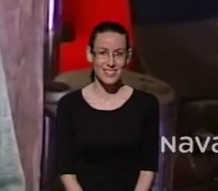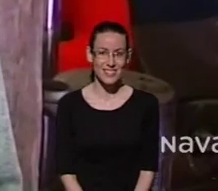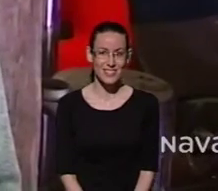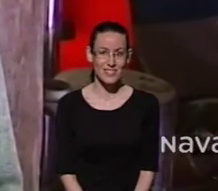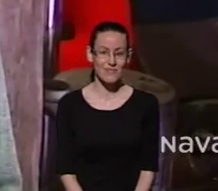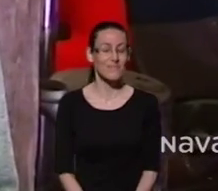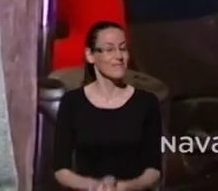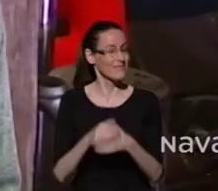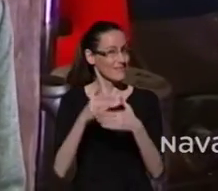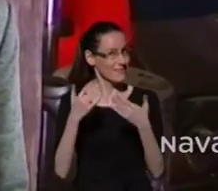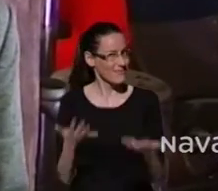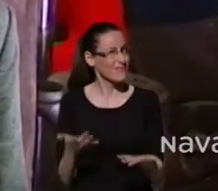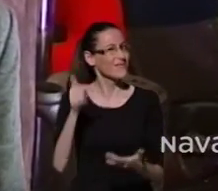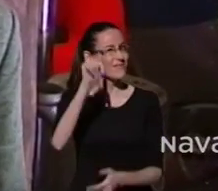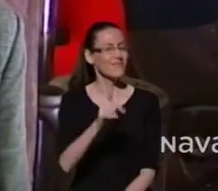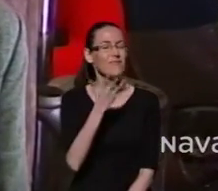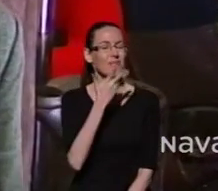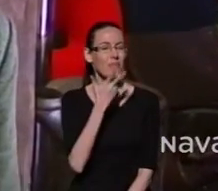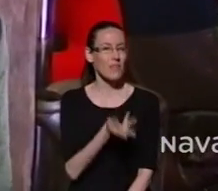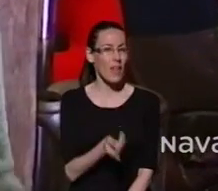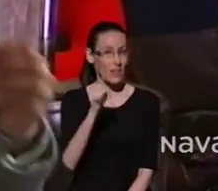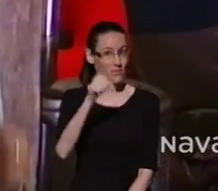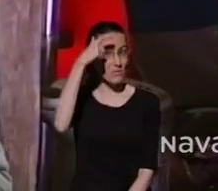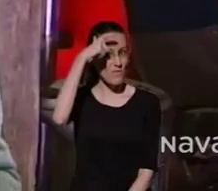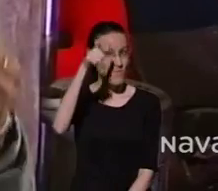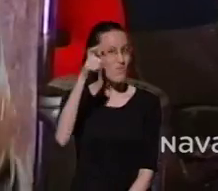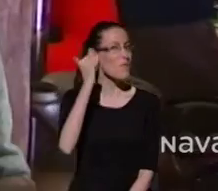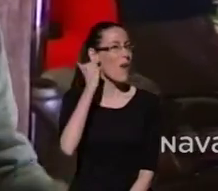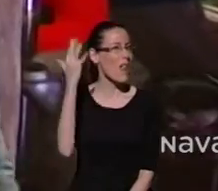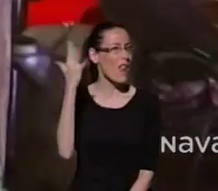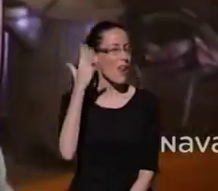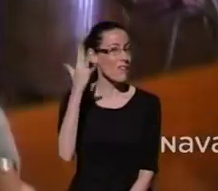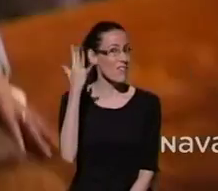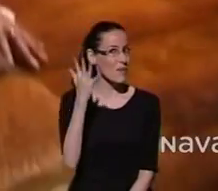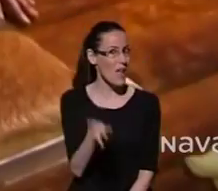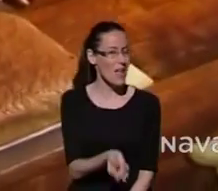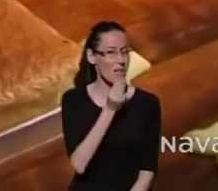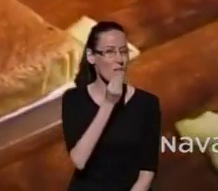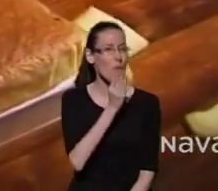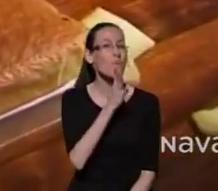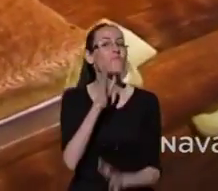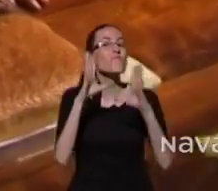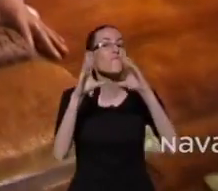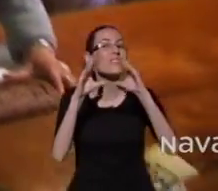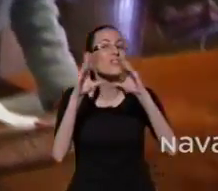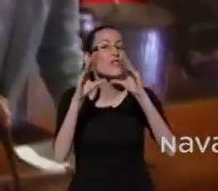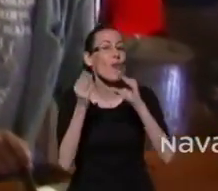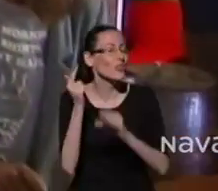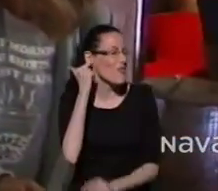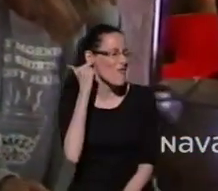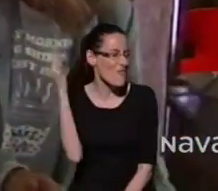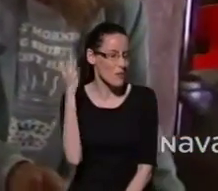Y cómo no, conoceremos la gastronomía de esta localidad famosa por sus bizcochos. Bueno, no sé, por sus bizcochos.